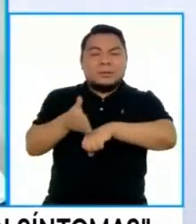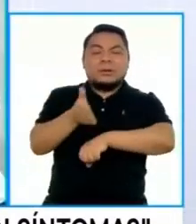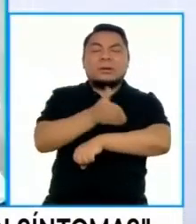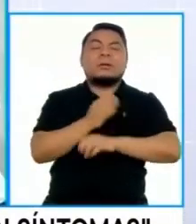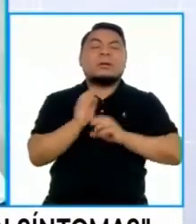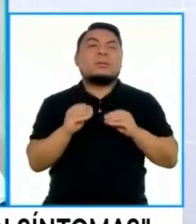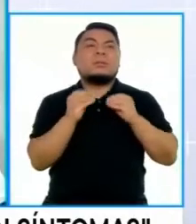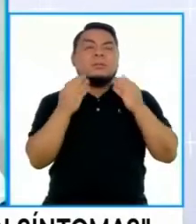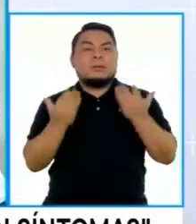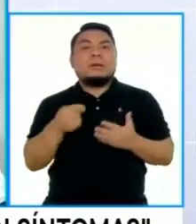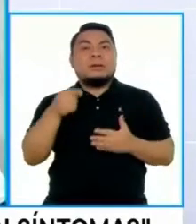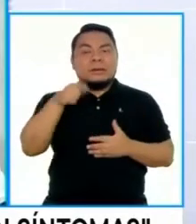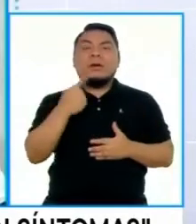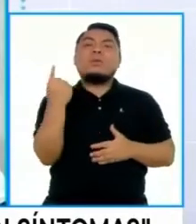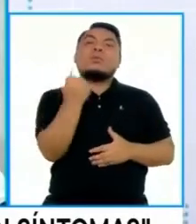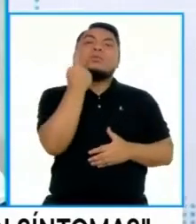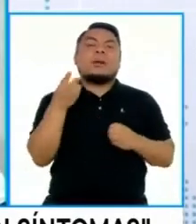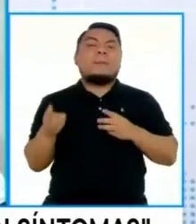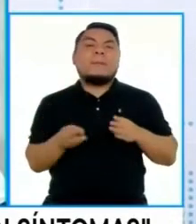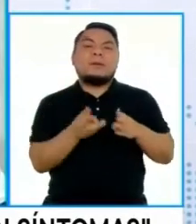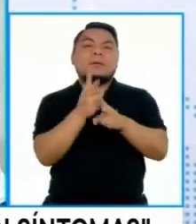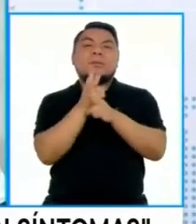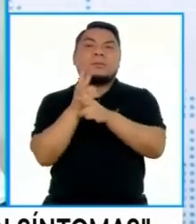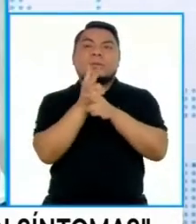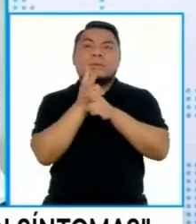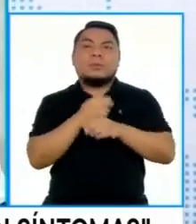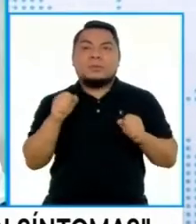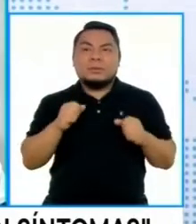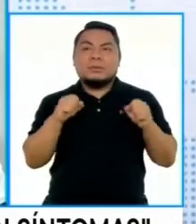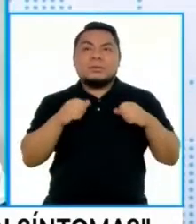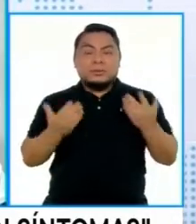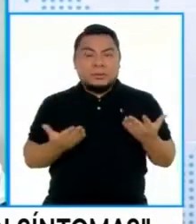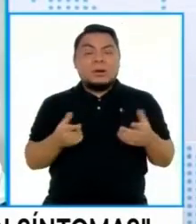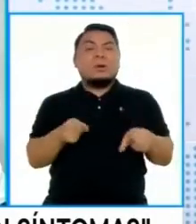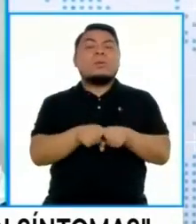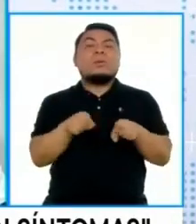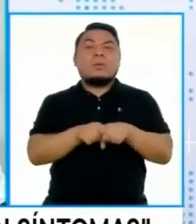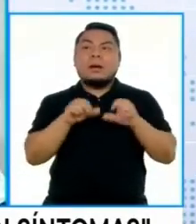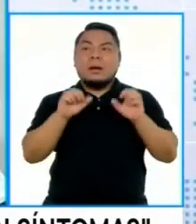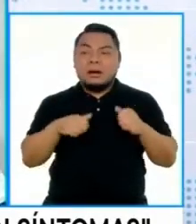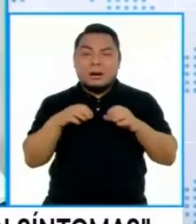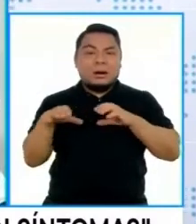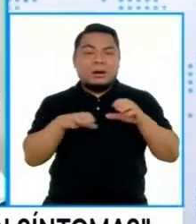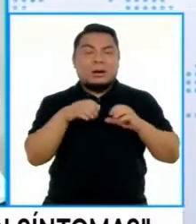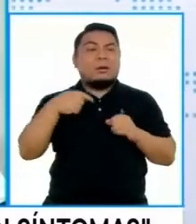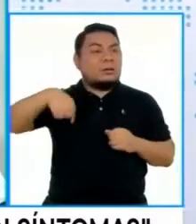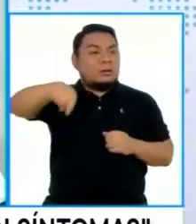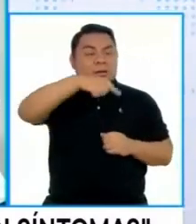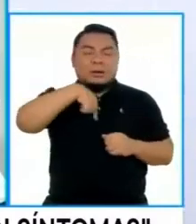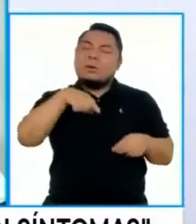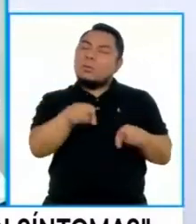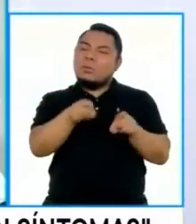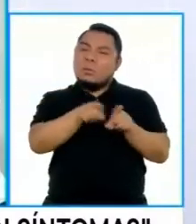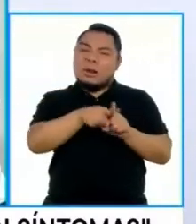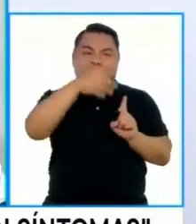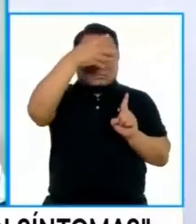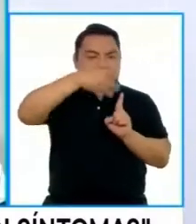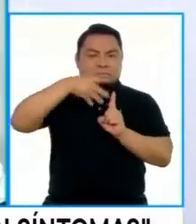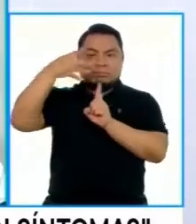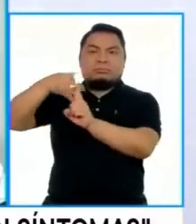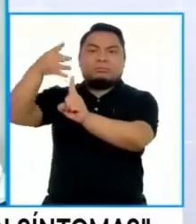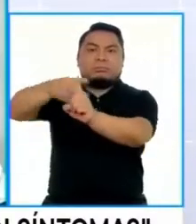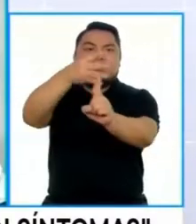porque esa es la única forma de cuidarnos. De todas maneras, igual vamos a hacernos las pruebas correspondientes, como lo hacemos